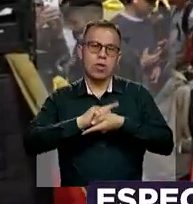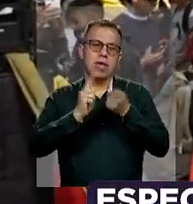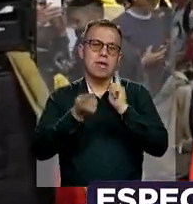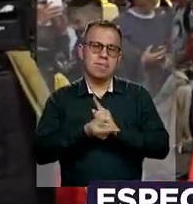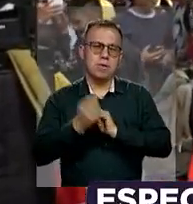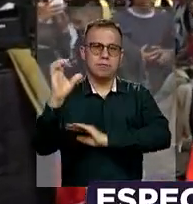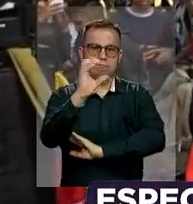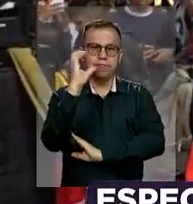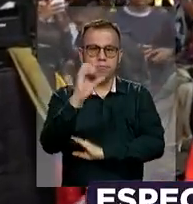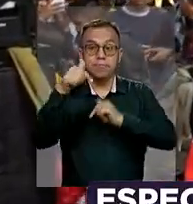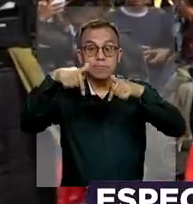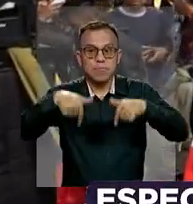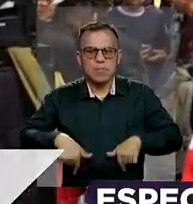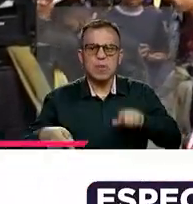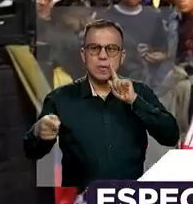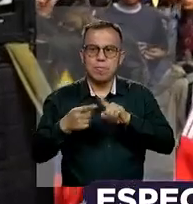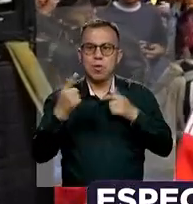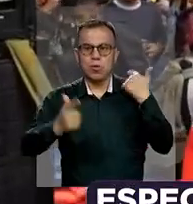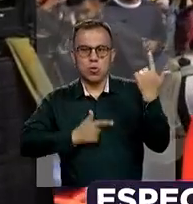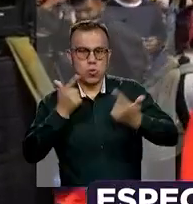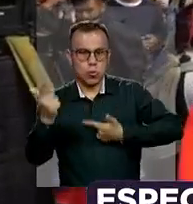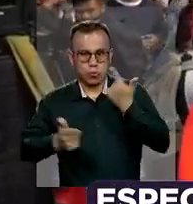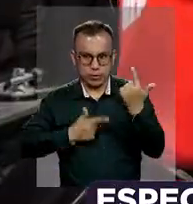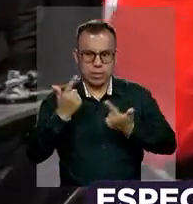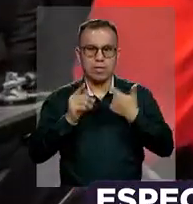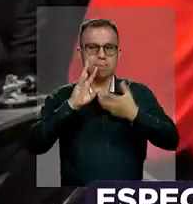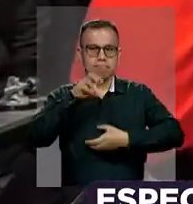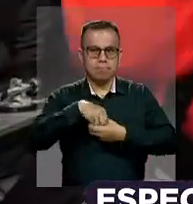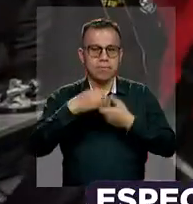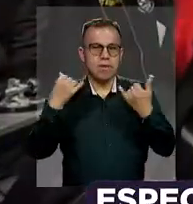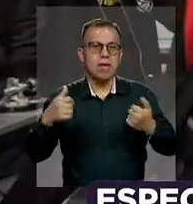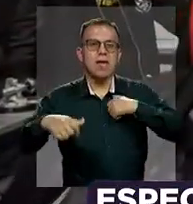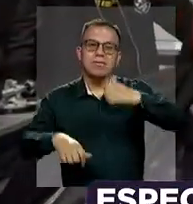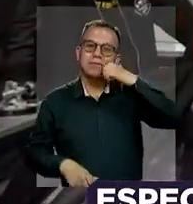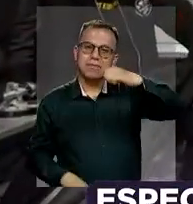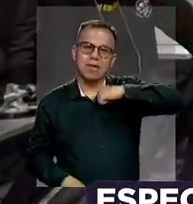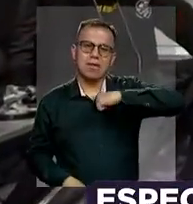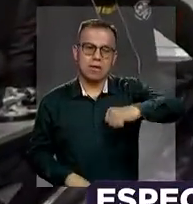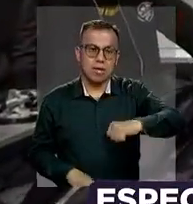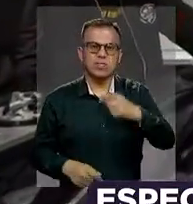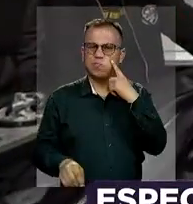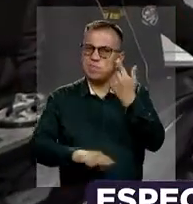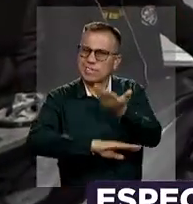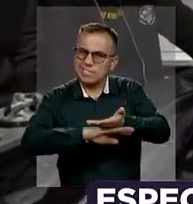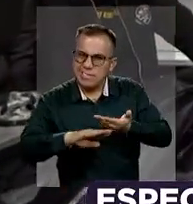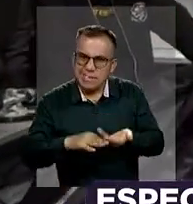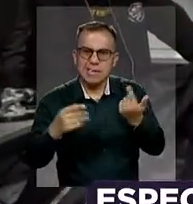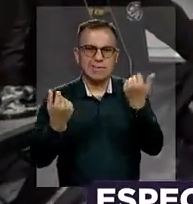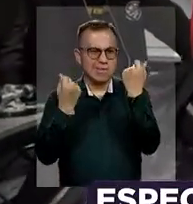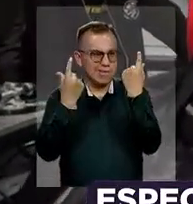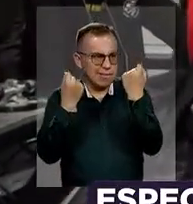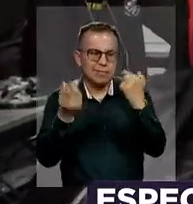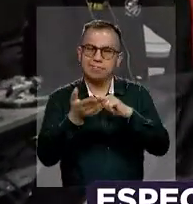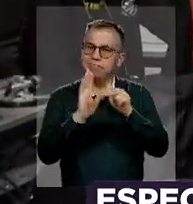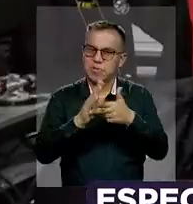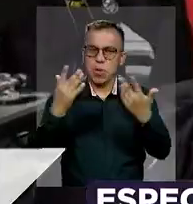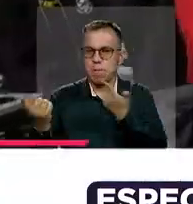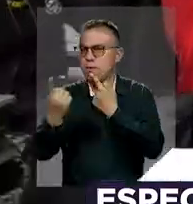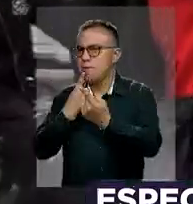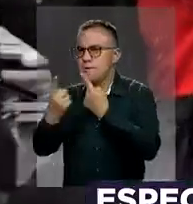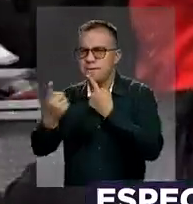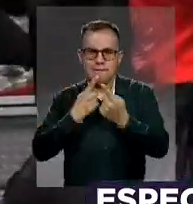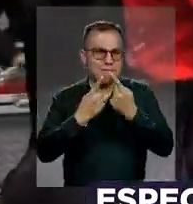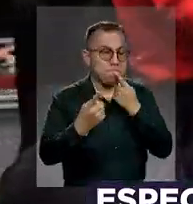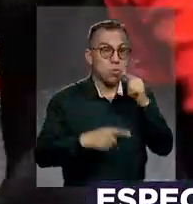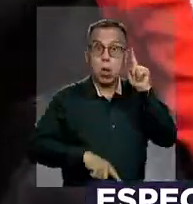país. Este es el momento para luchar por nuestros derechos y para exigir y para entender que necesitamos sentarnos a dialogar, no